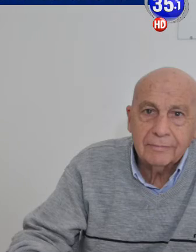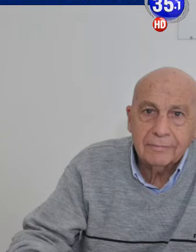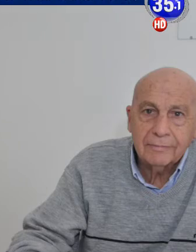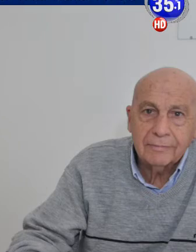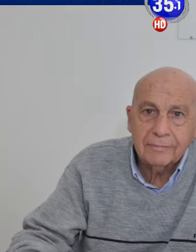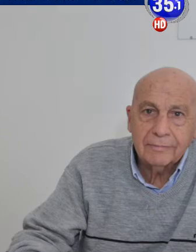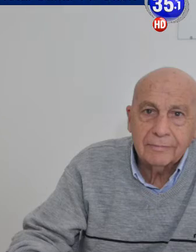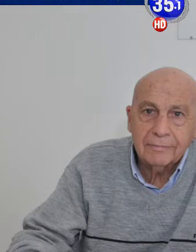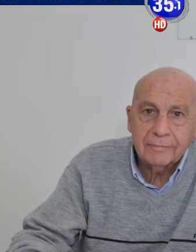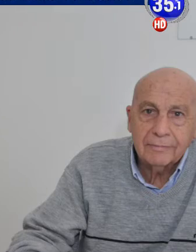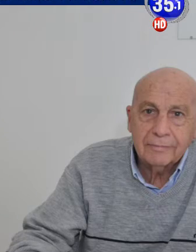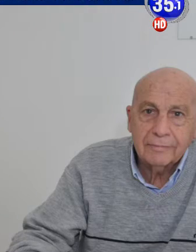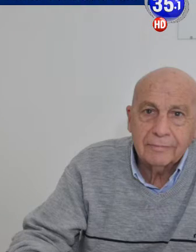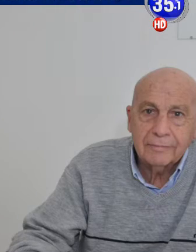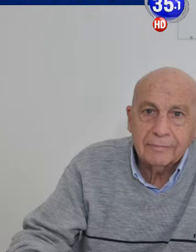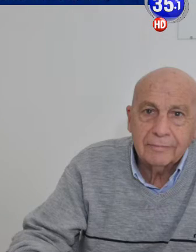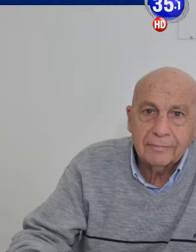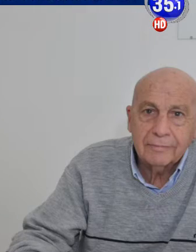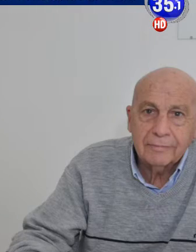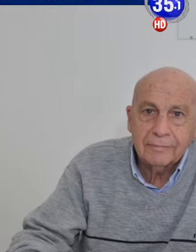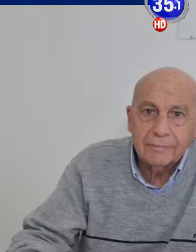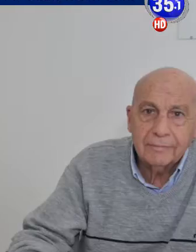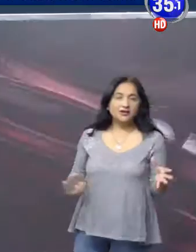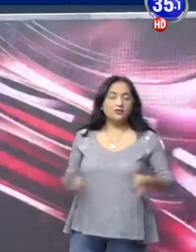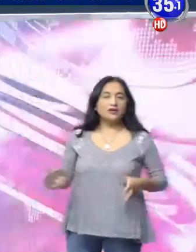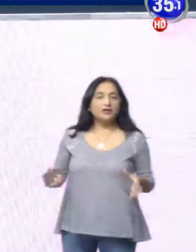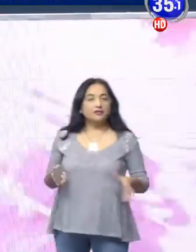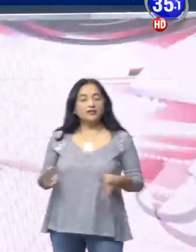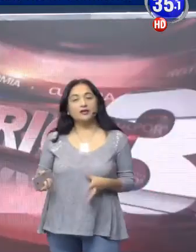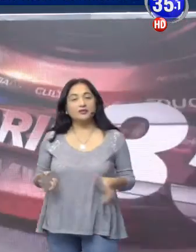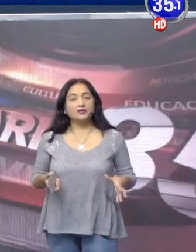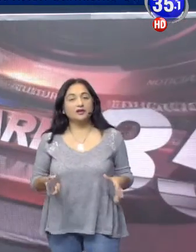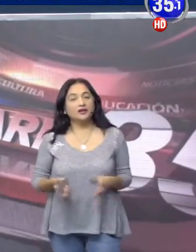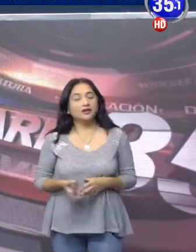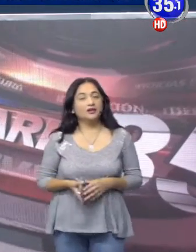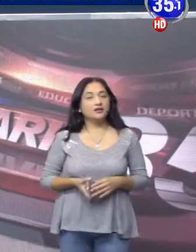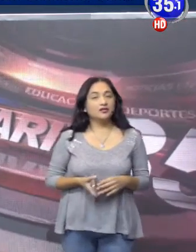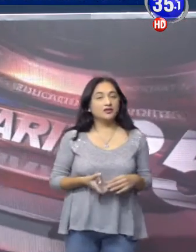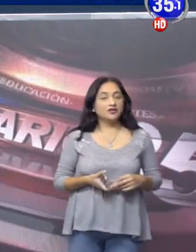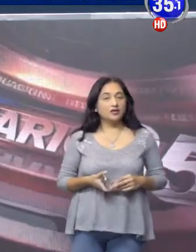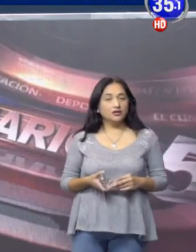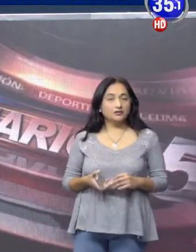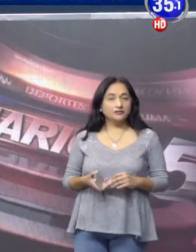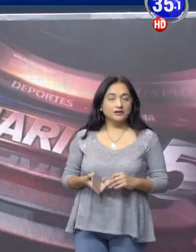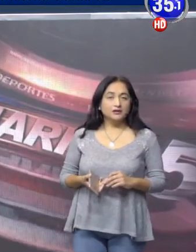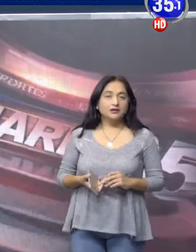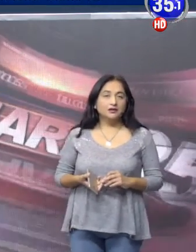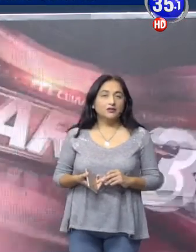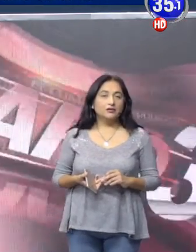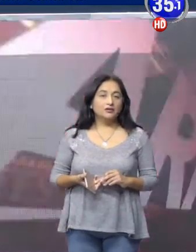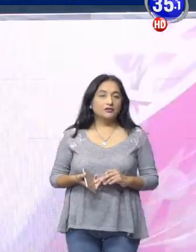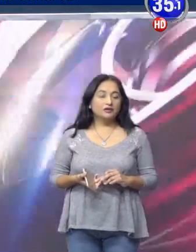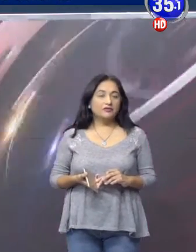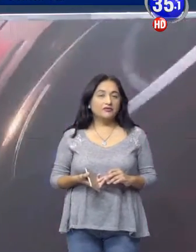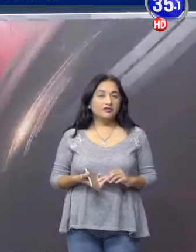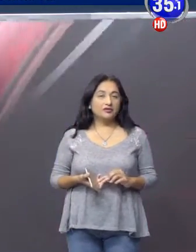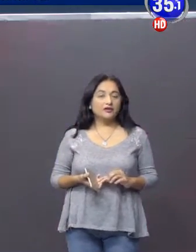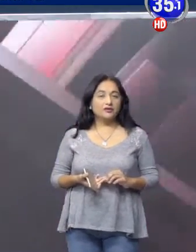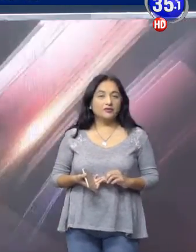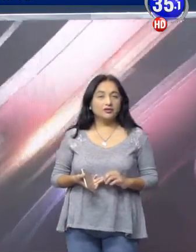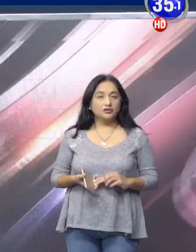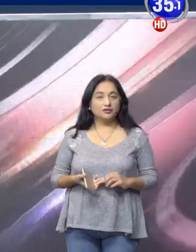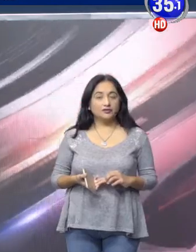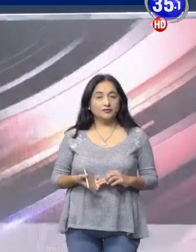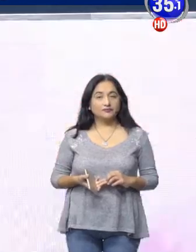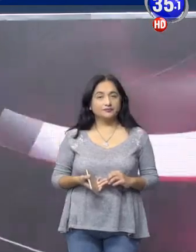suplencias. Bien, Julio, ¿todos los docentes ya han cobrado este aporte que hizo Nación? ¿Lo han cobrado en tiempo y forma,